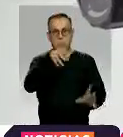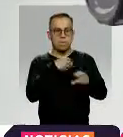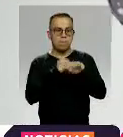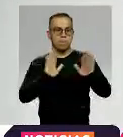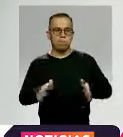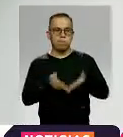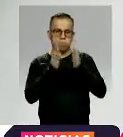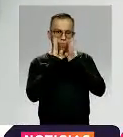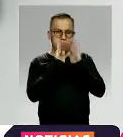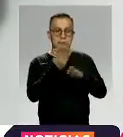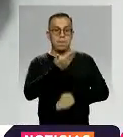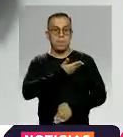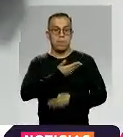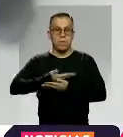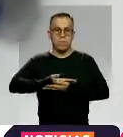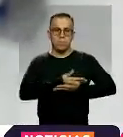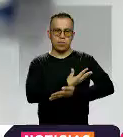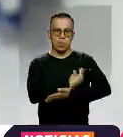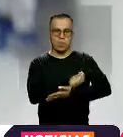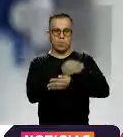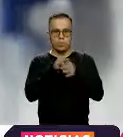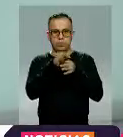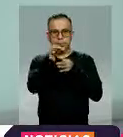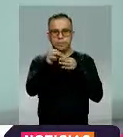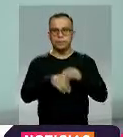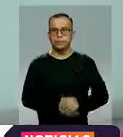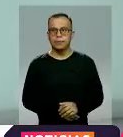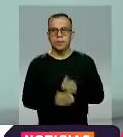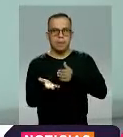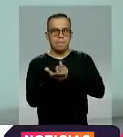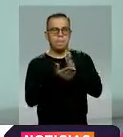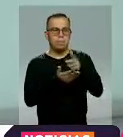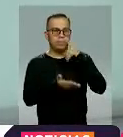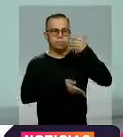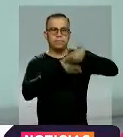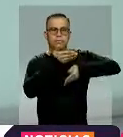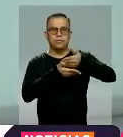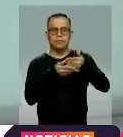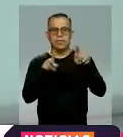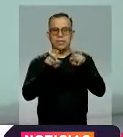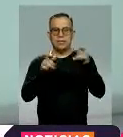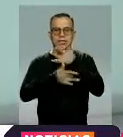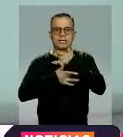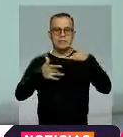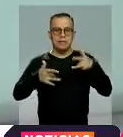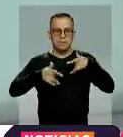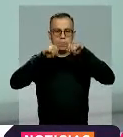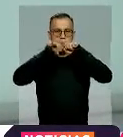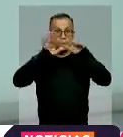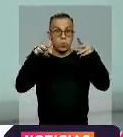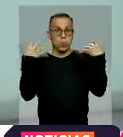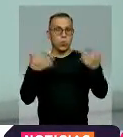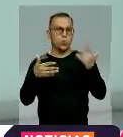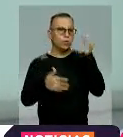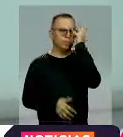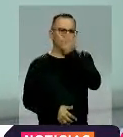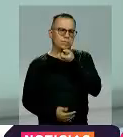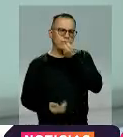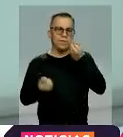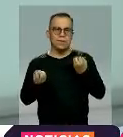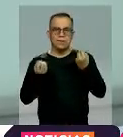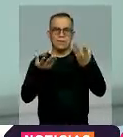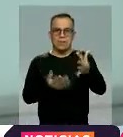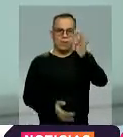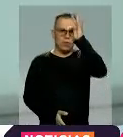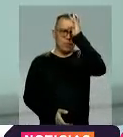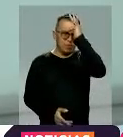mejorar la atención de las madres gestantes del municipio. Entonces, seguir avanzando en todo el proceso de salud pública con esta entrega maravillosa. El hospital